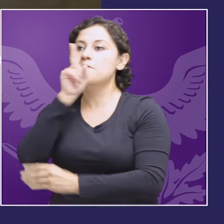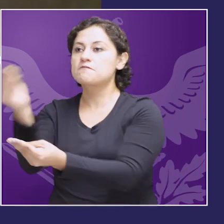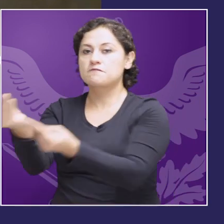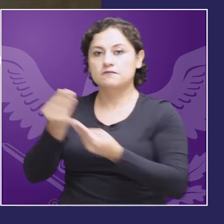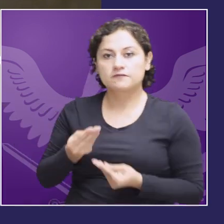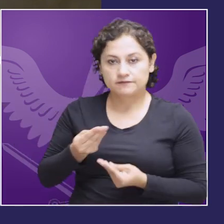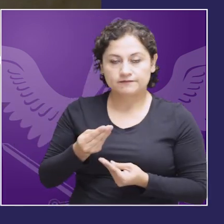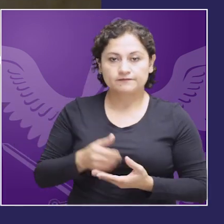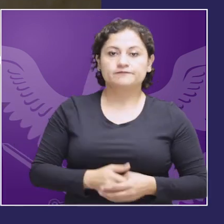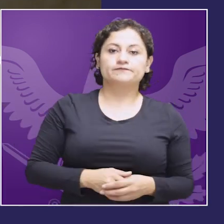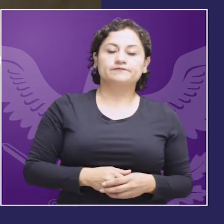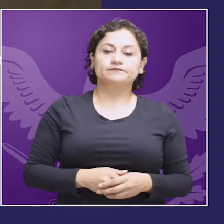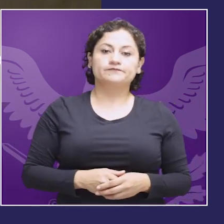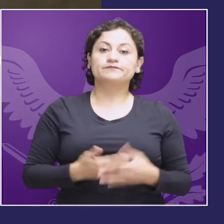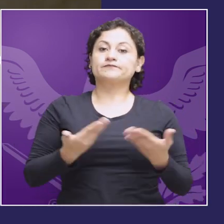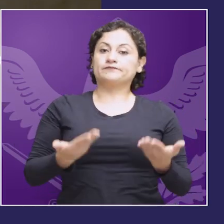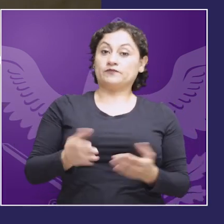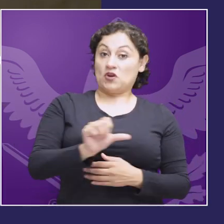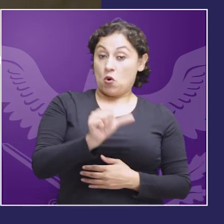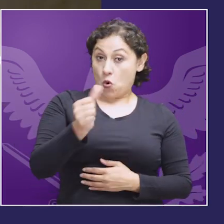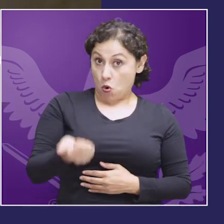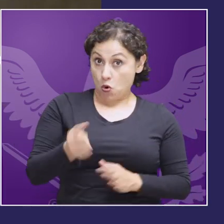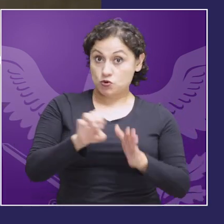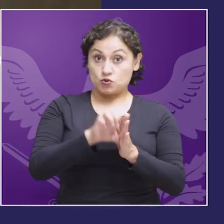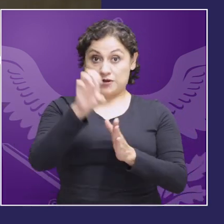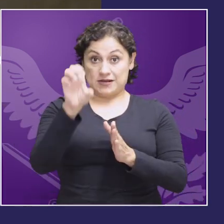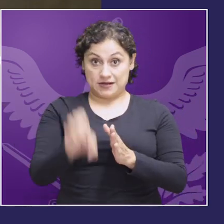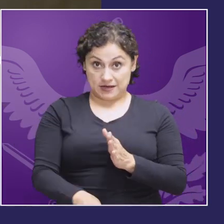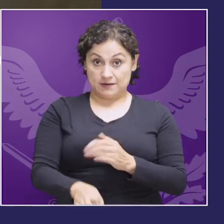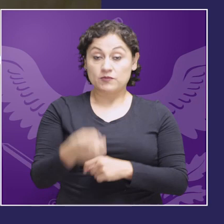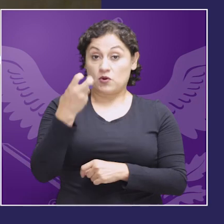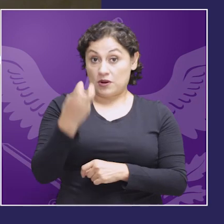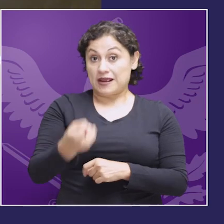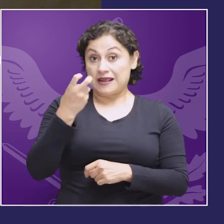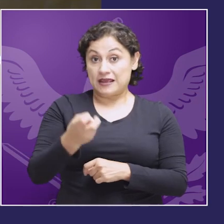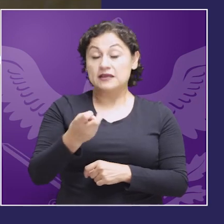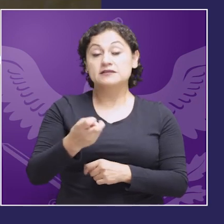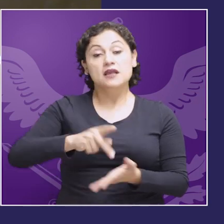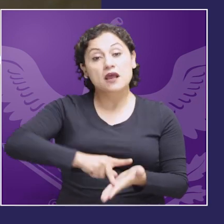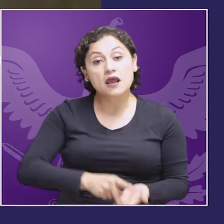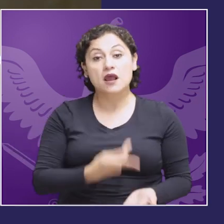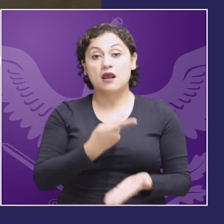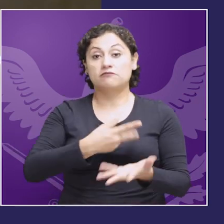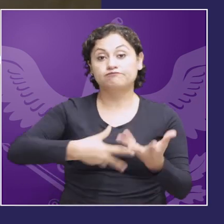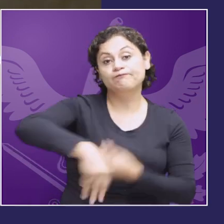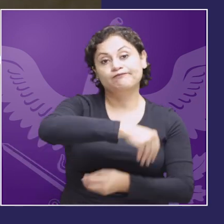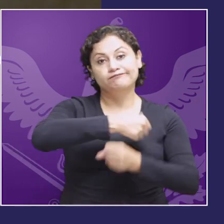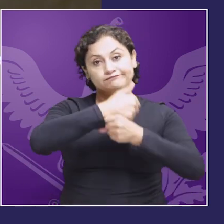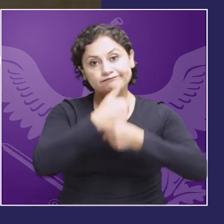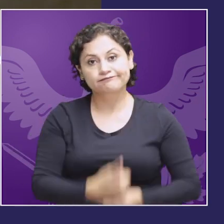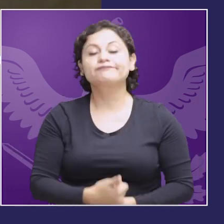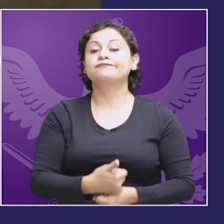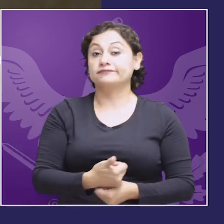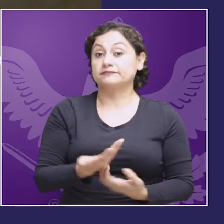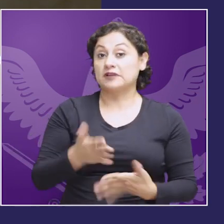tener acceso a los registros telefónicos, para tener acceso a las llamadas que había hecho su hija.